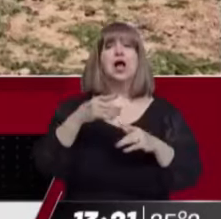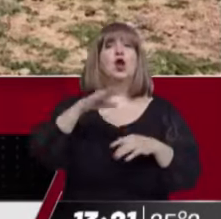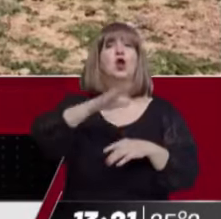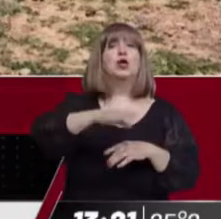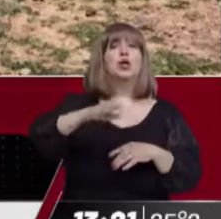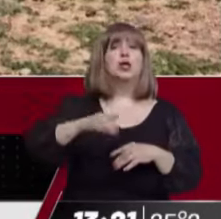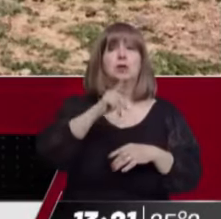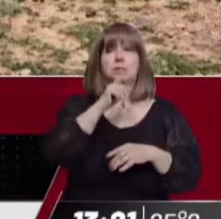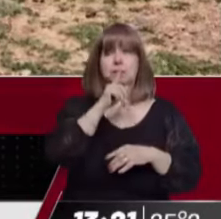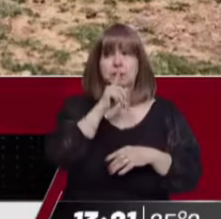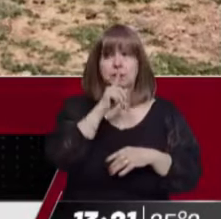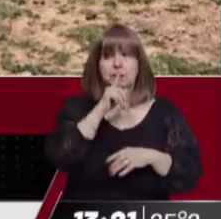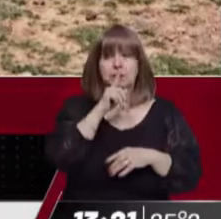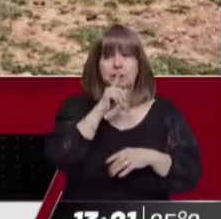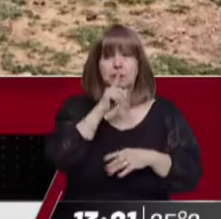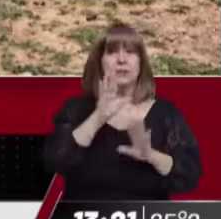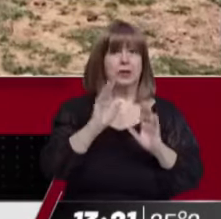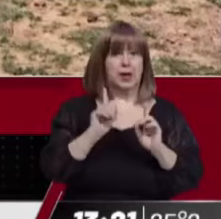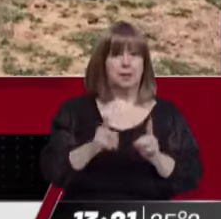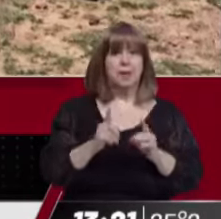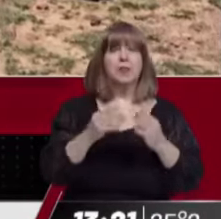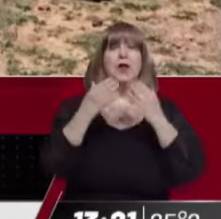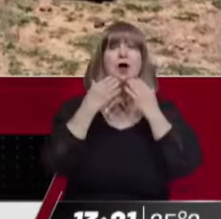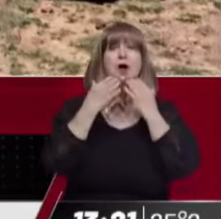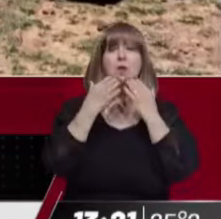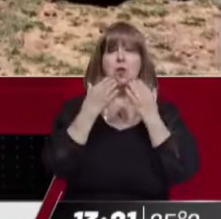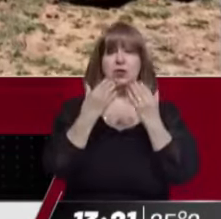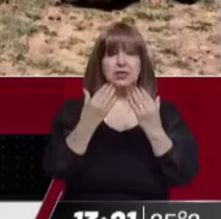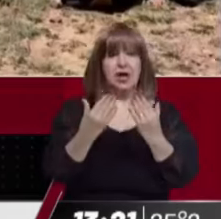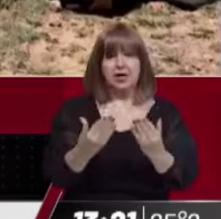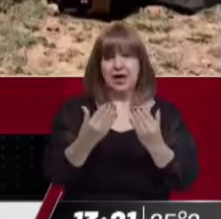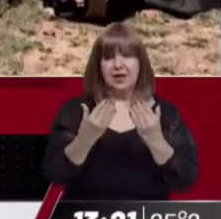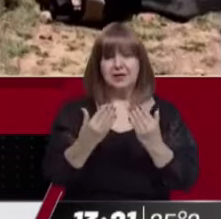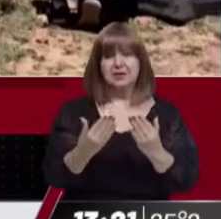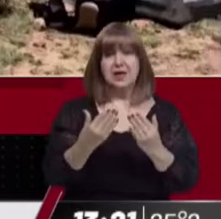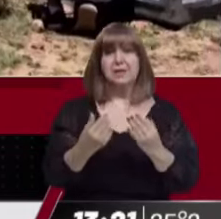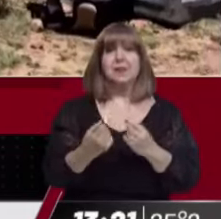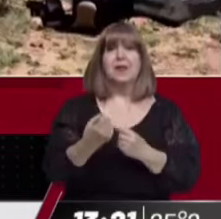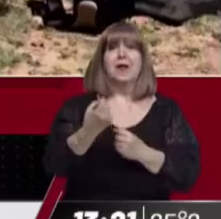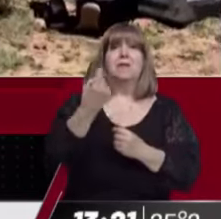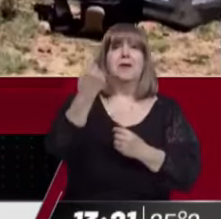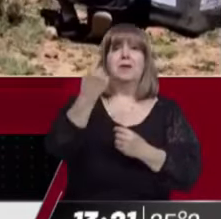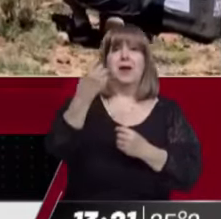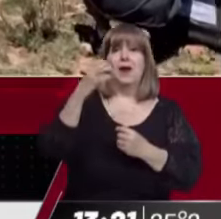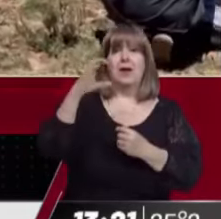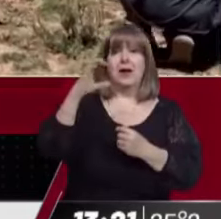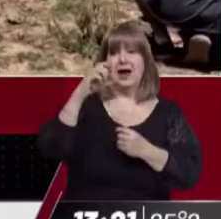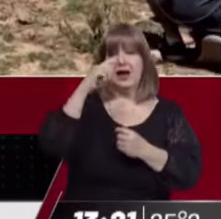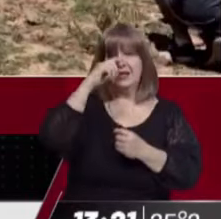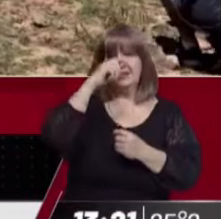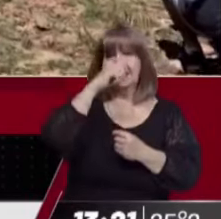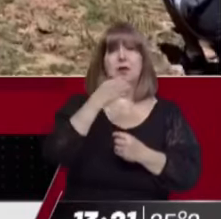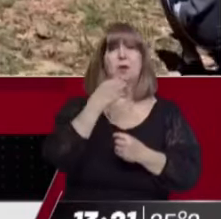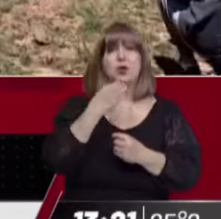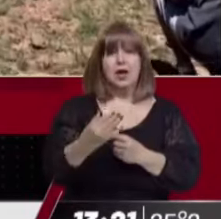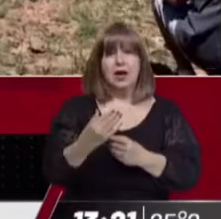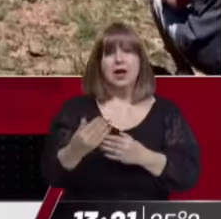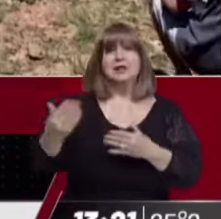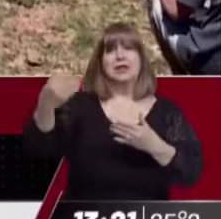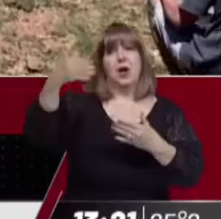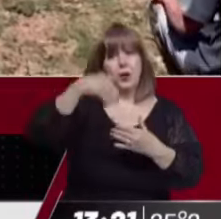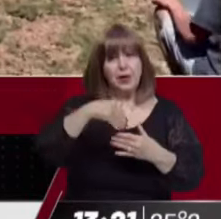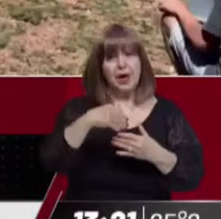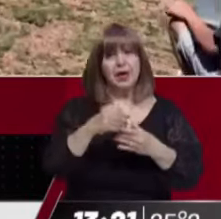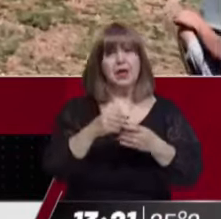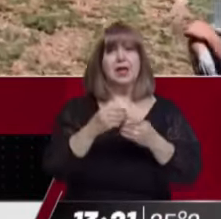la descargamos. Y agradecerles a ustedes porque creo que son la primera vez que se hace una transmisión en vivo. Es la primera vez, así que